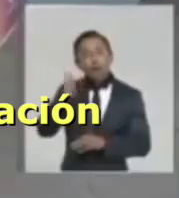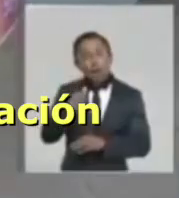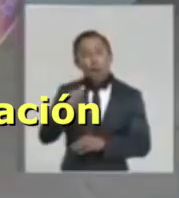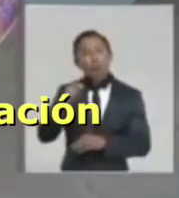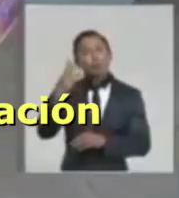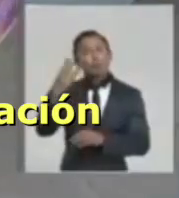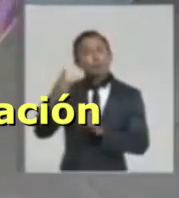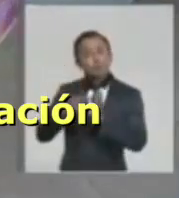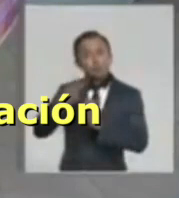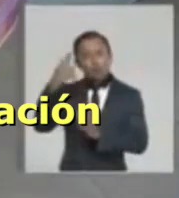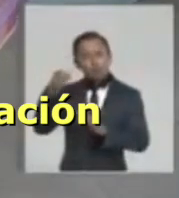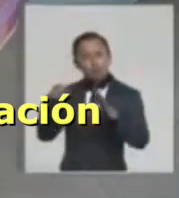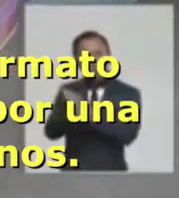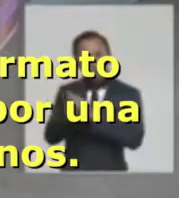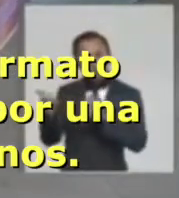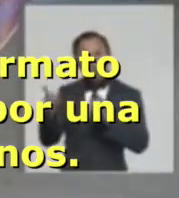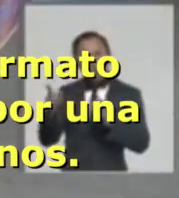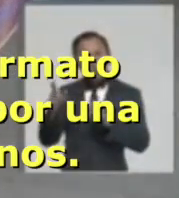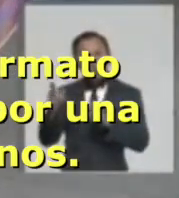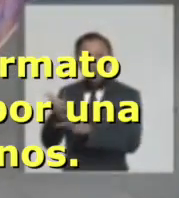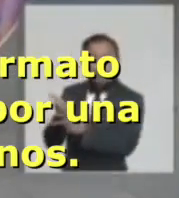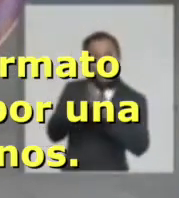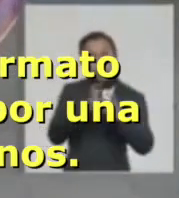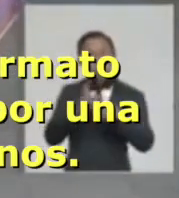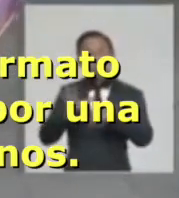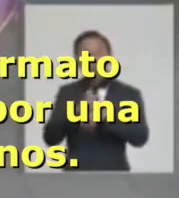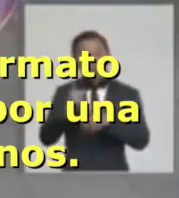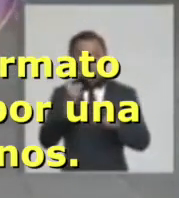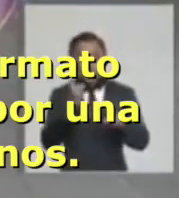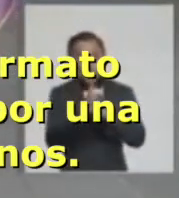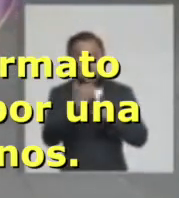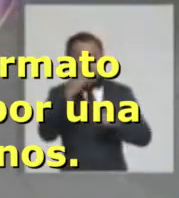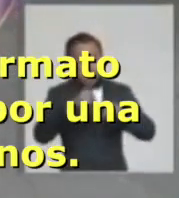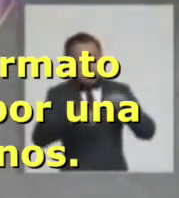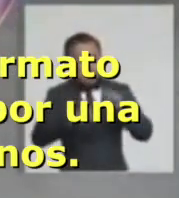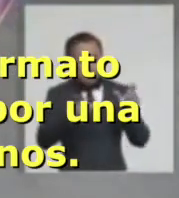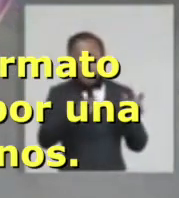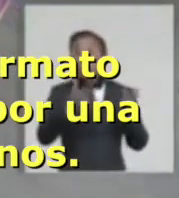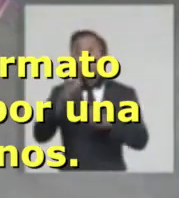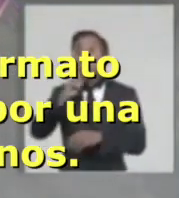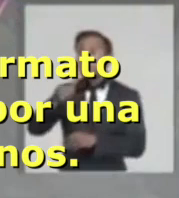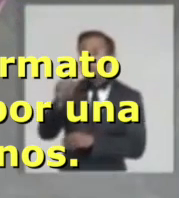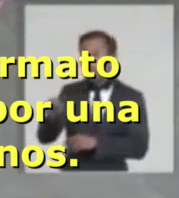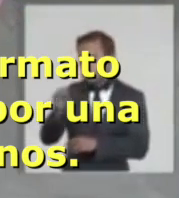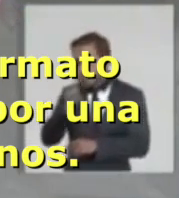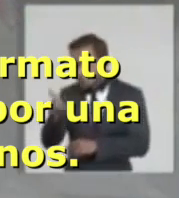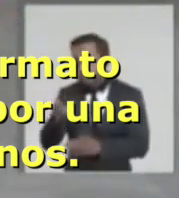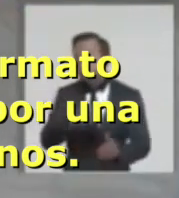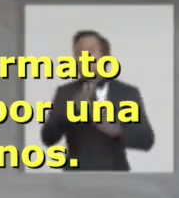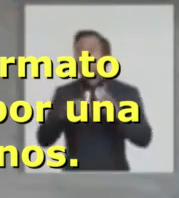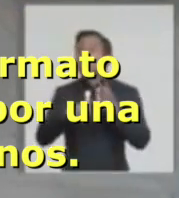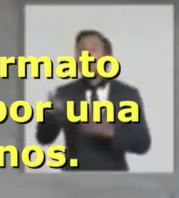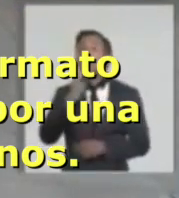realización exitosa del primer debate presidencial ya que se cumplió el objetivo de presentar un formato novedoso de moderación activa y que fue